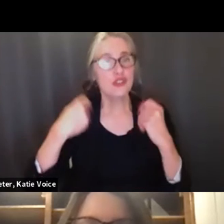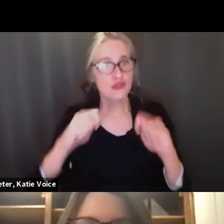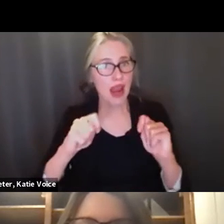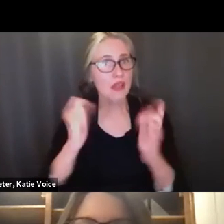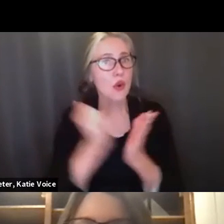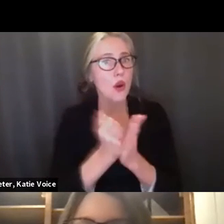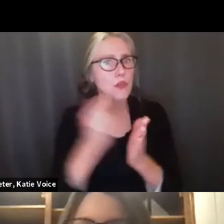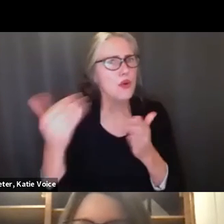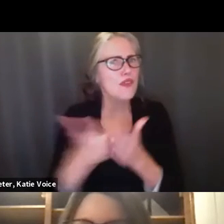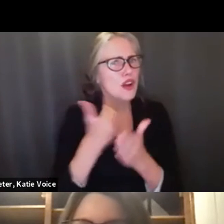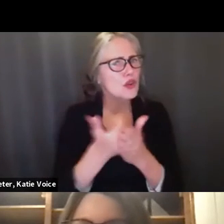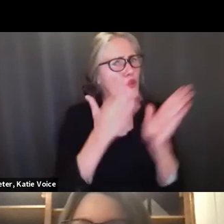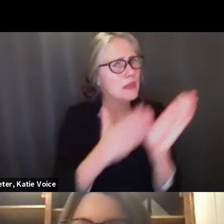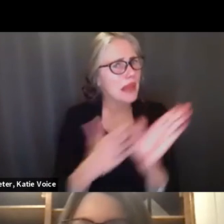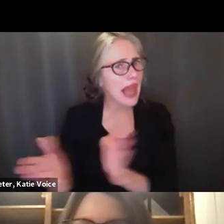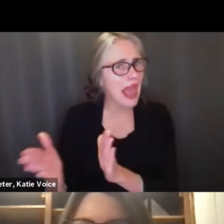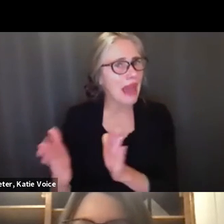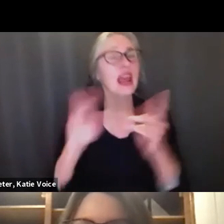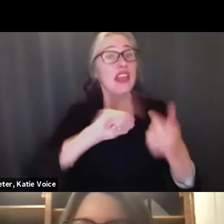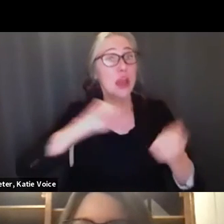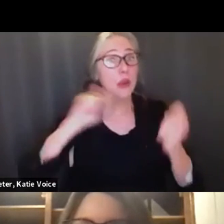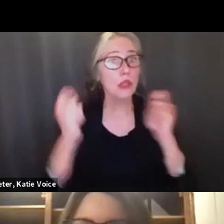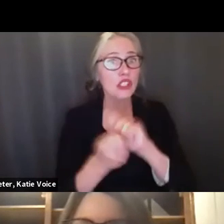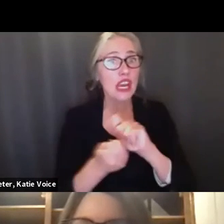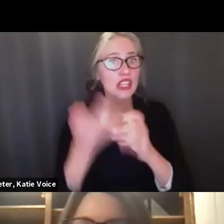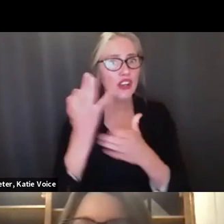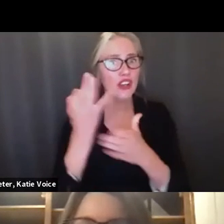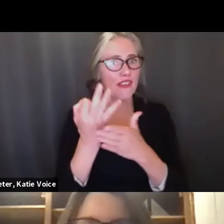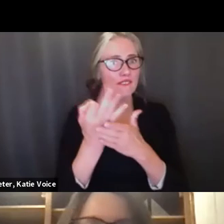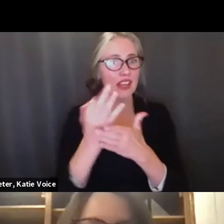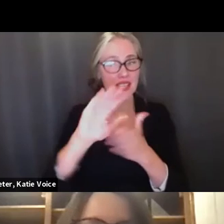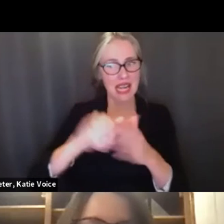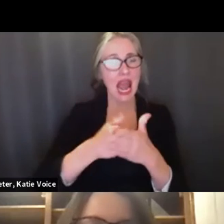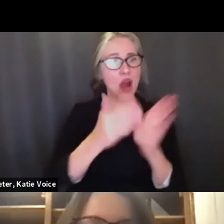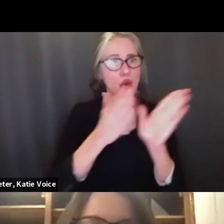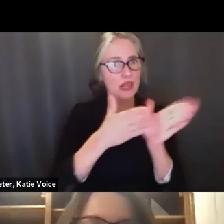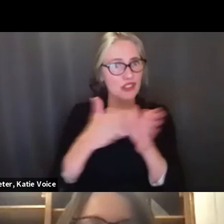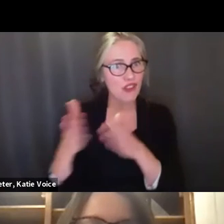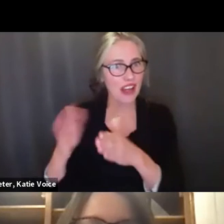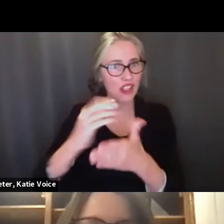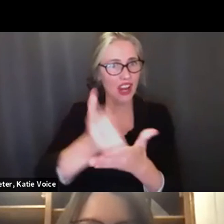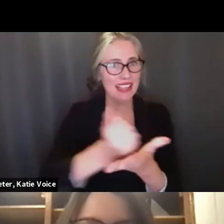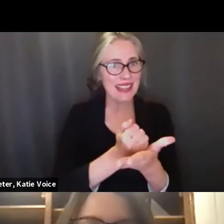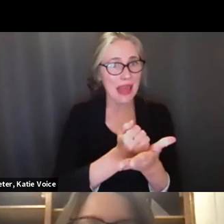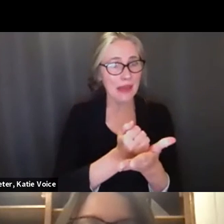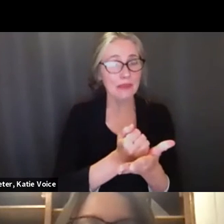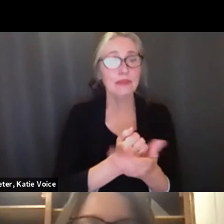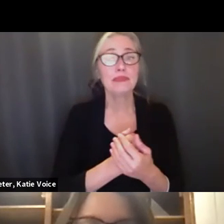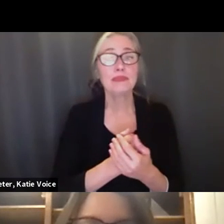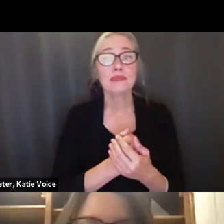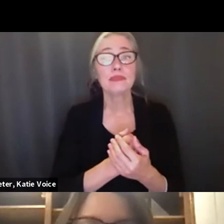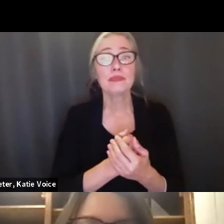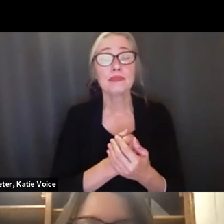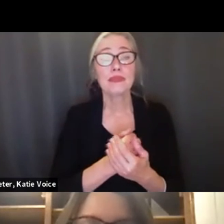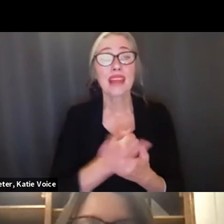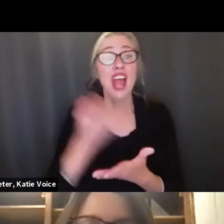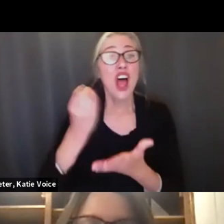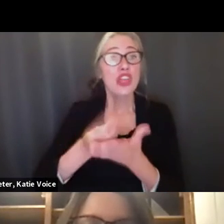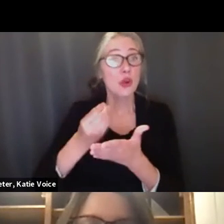hemos implementado un plan, diseñado un plan que cambia nuestra estrategia de